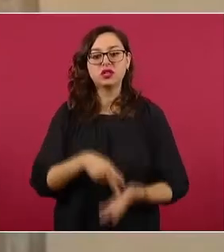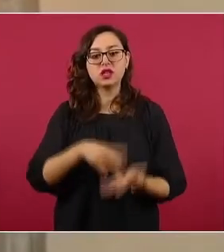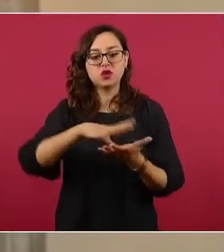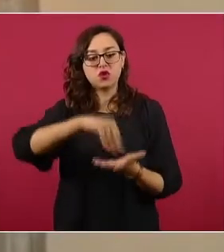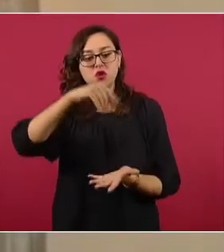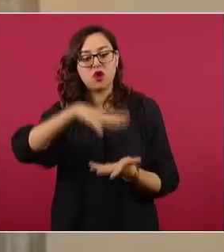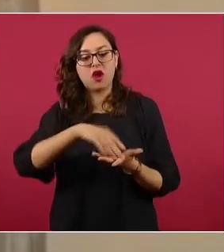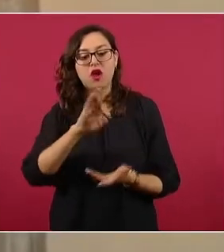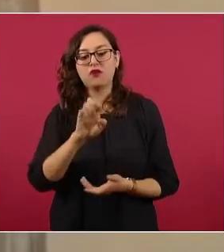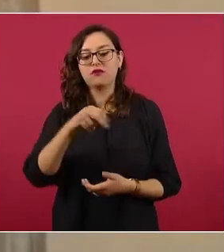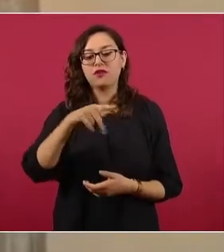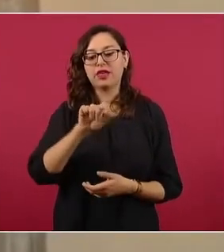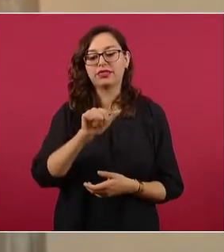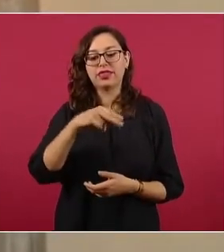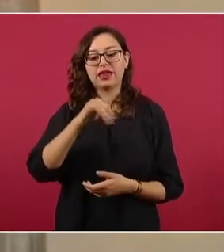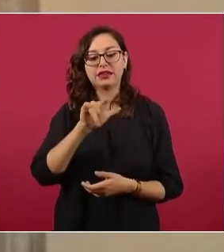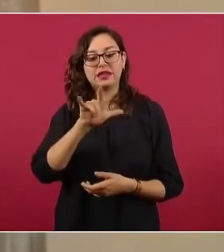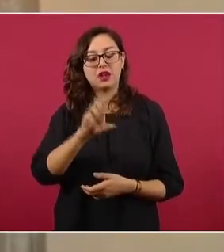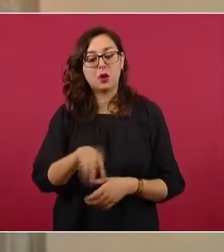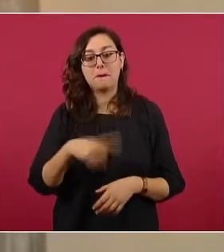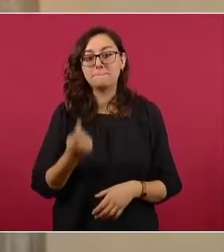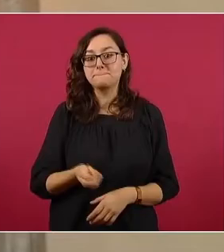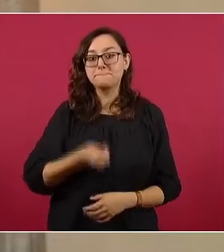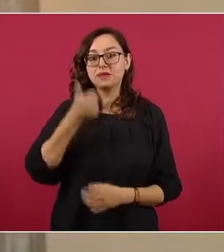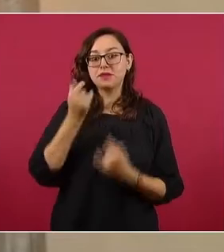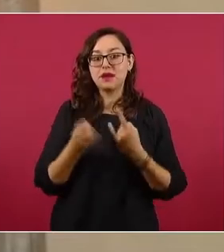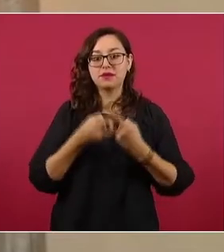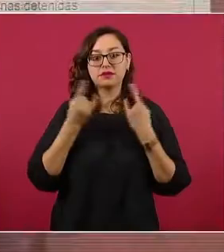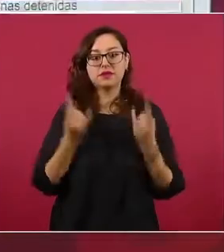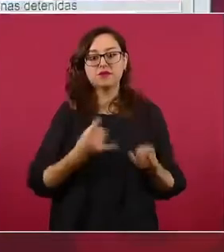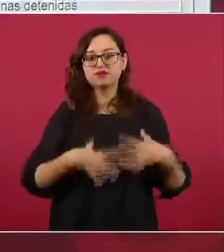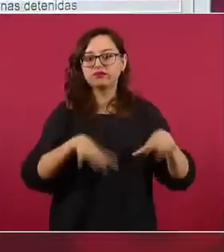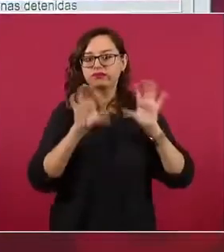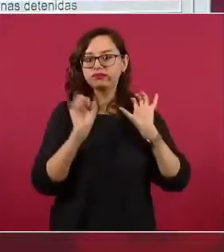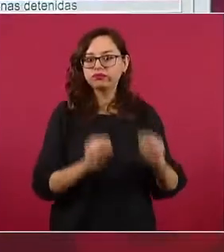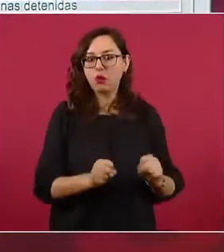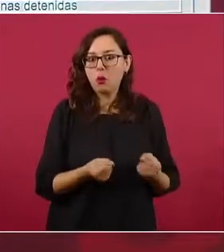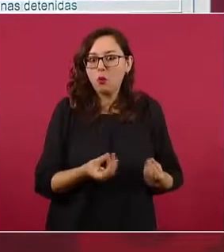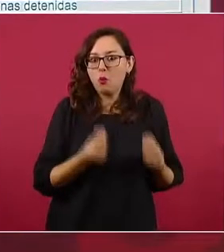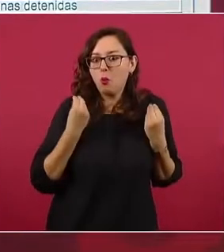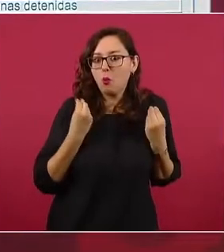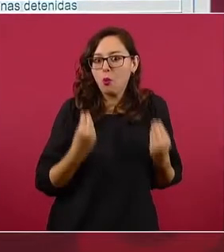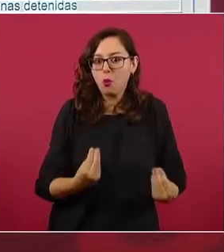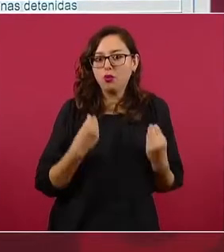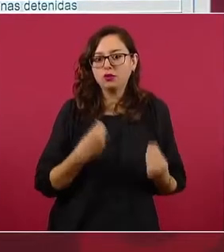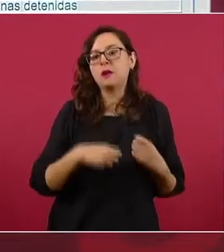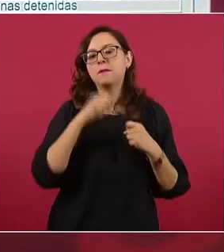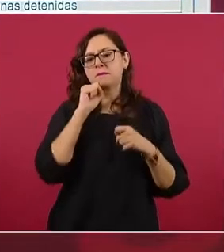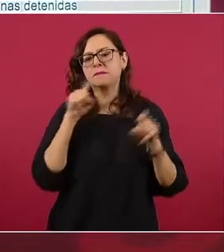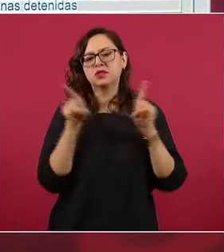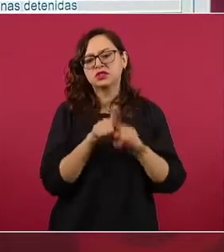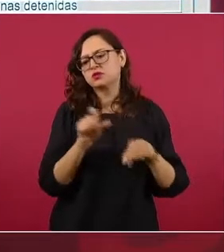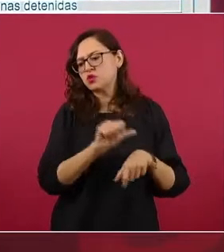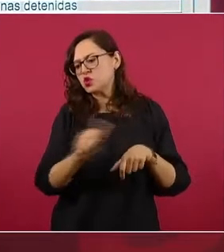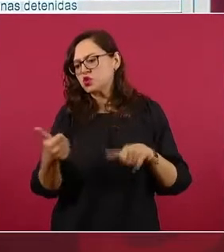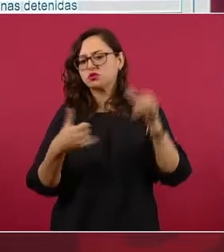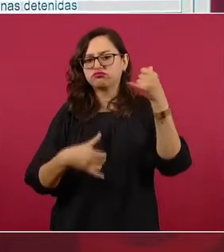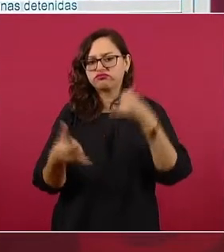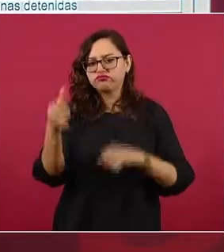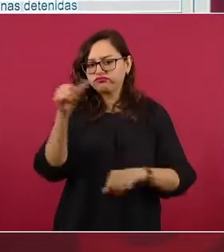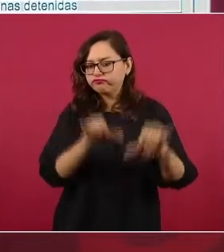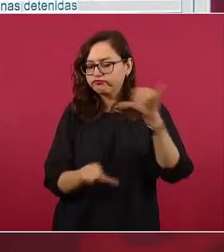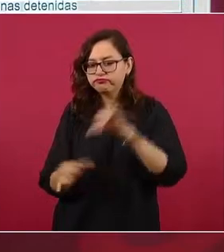esta droga letal del fentanilo. Y se aseguraron también otras sustancias químicas